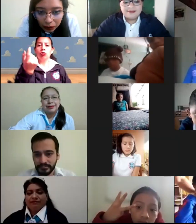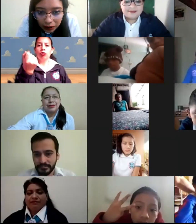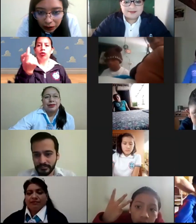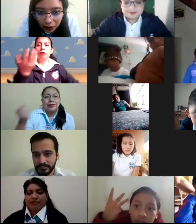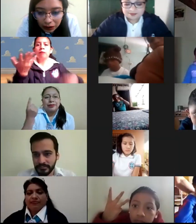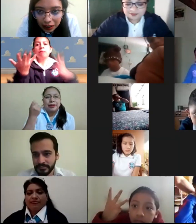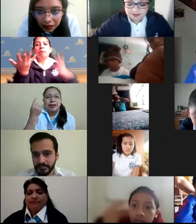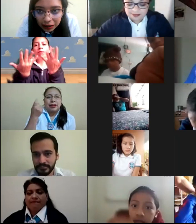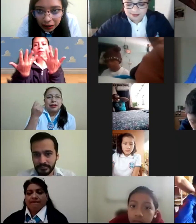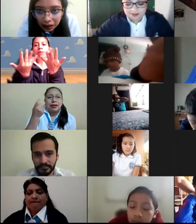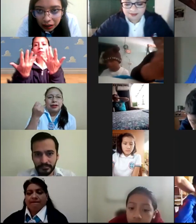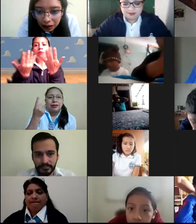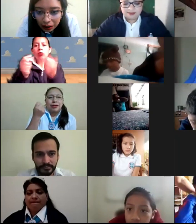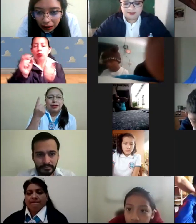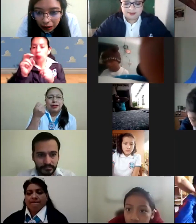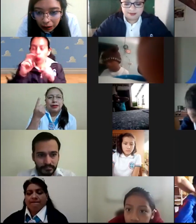Ahorita vamos entonces.